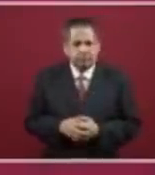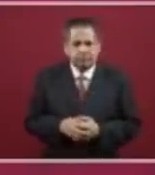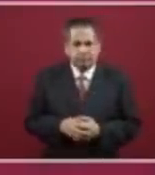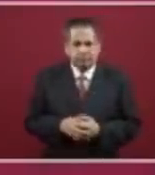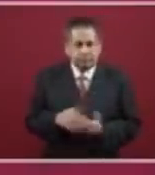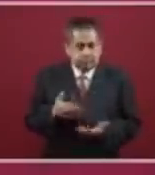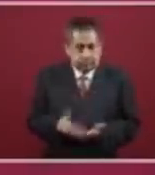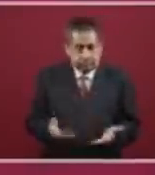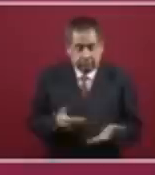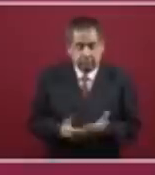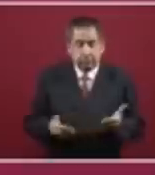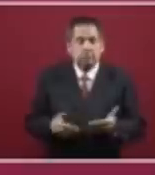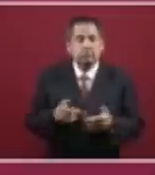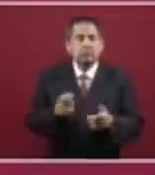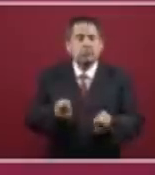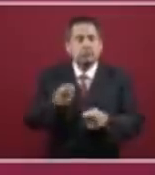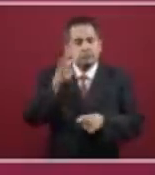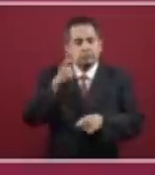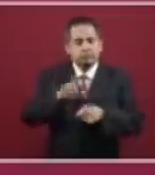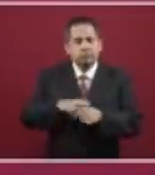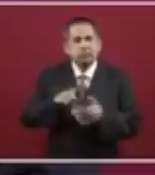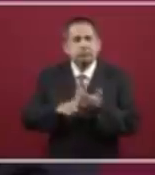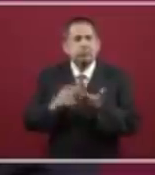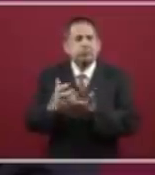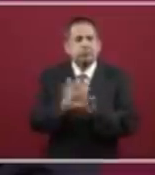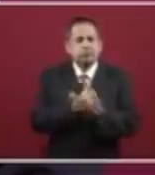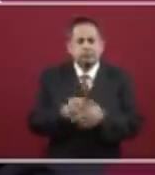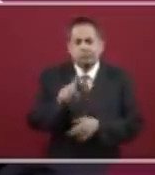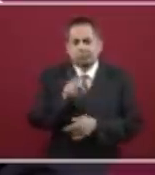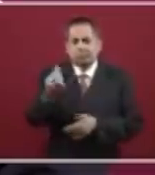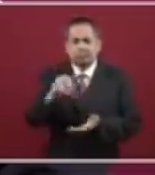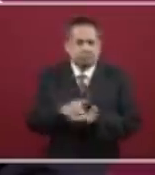y el actual va a ganar 100,000.